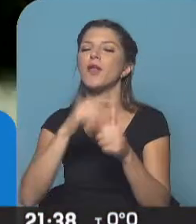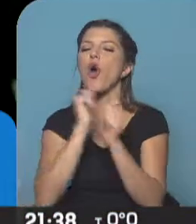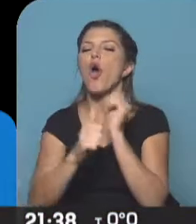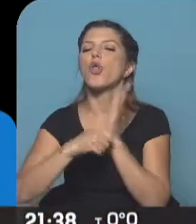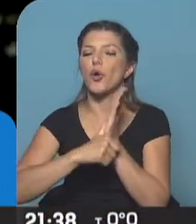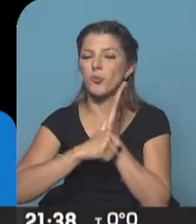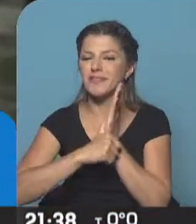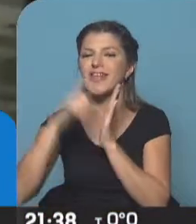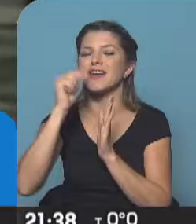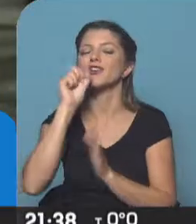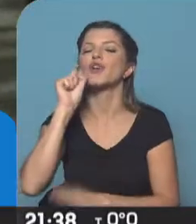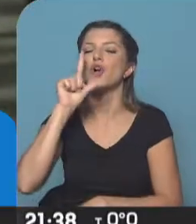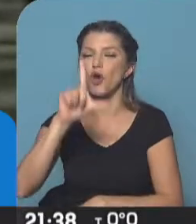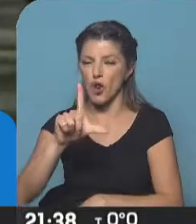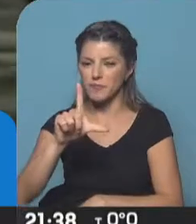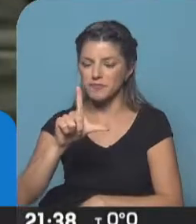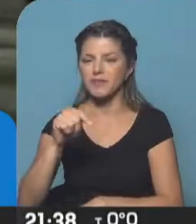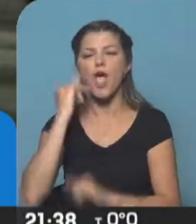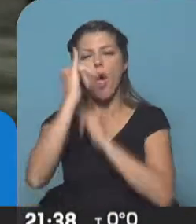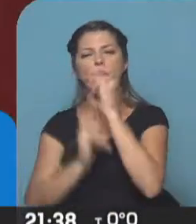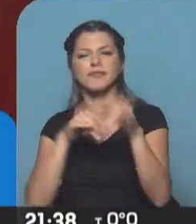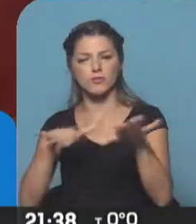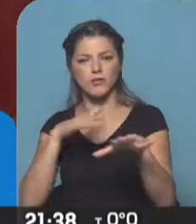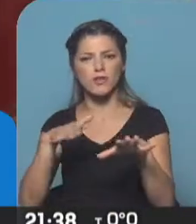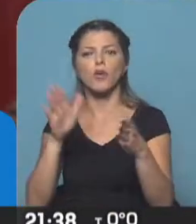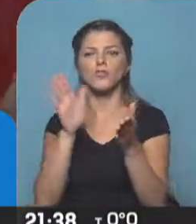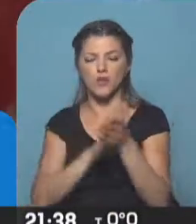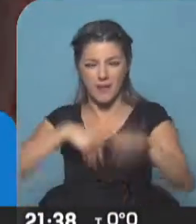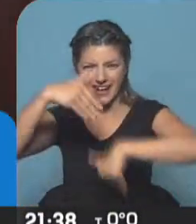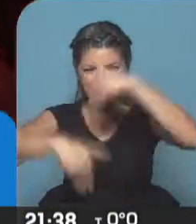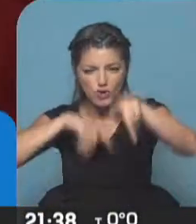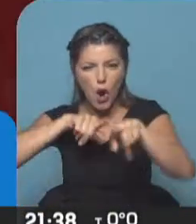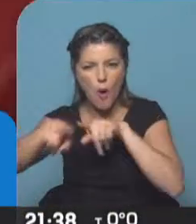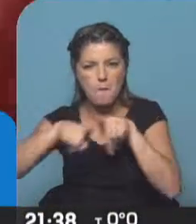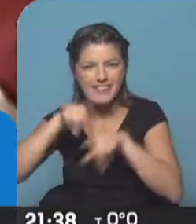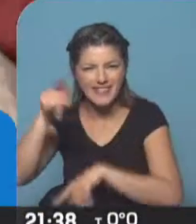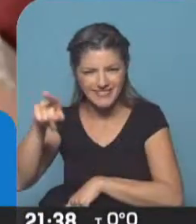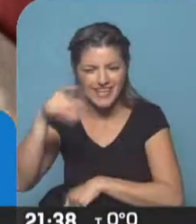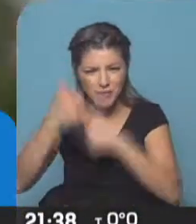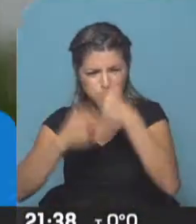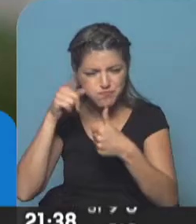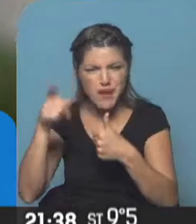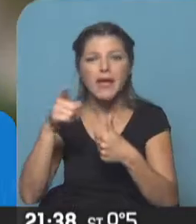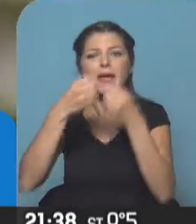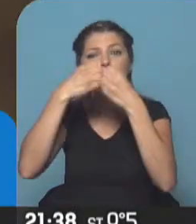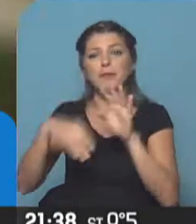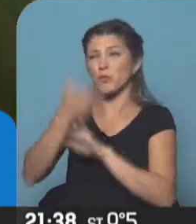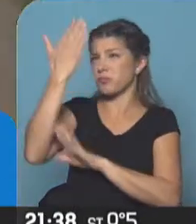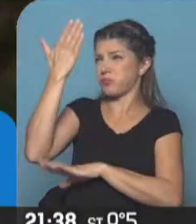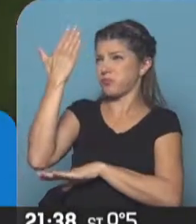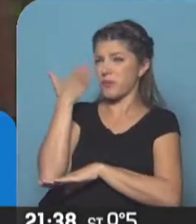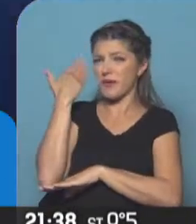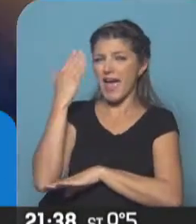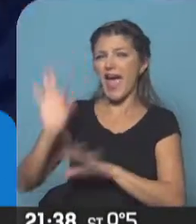Crawl. Y retrata un fenómeno deportivo y social, la carrera de natación Santa Fe Coronda, que comenzó en la tercera década del siglo XX